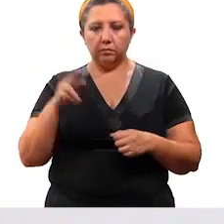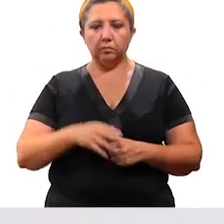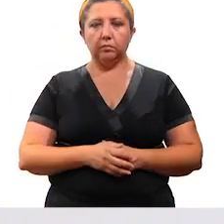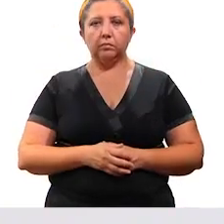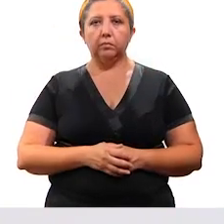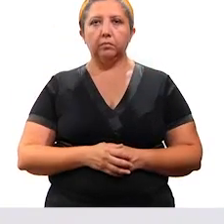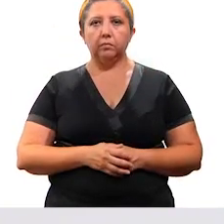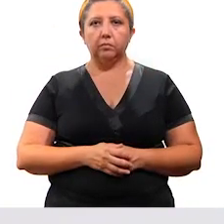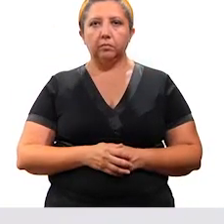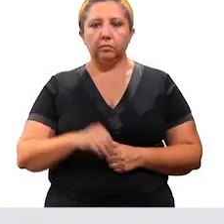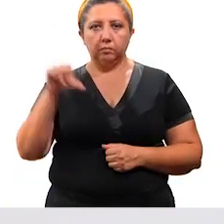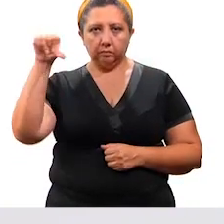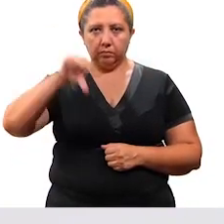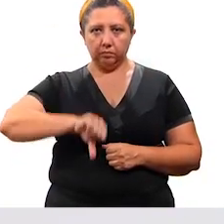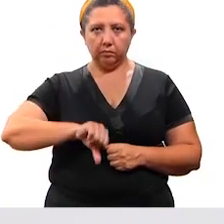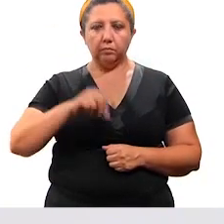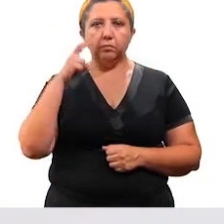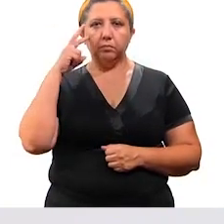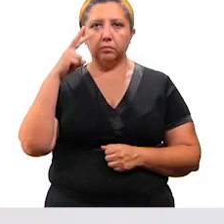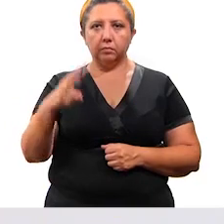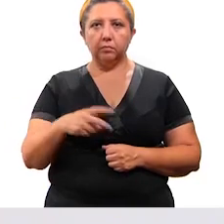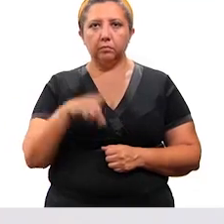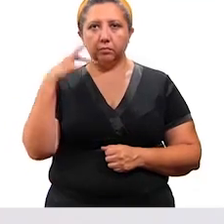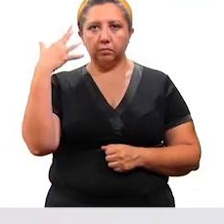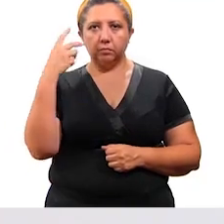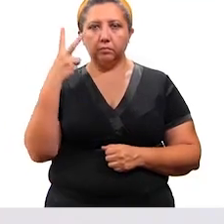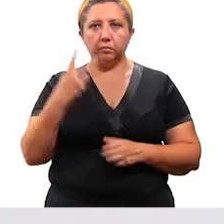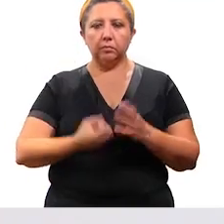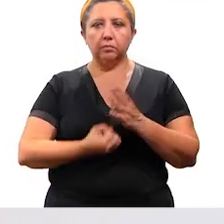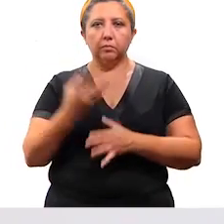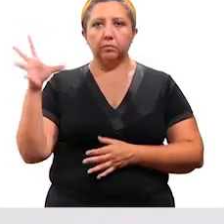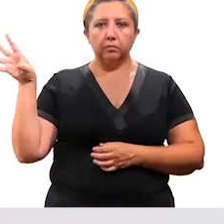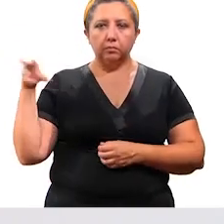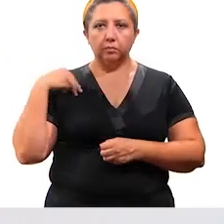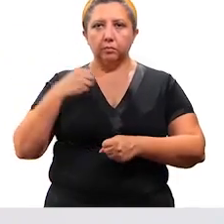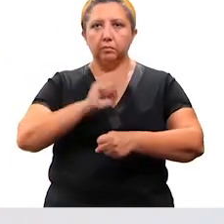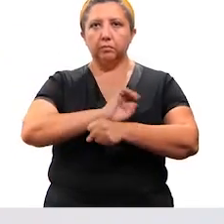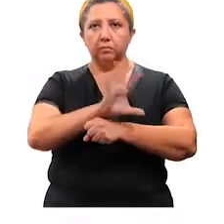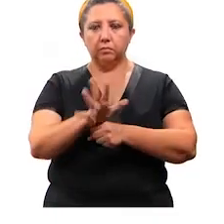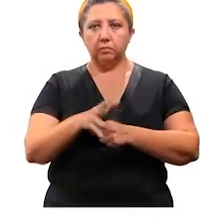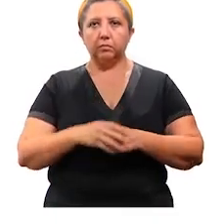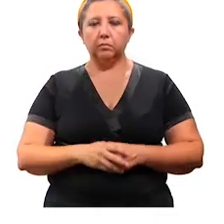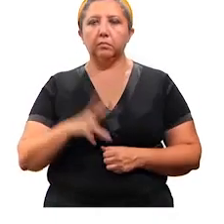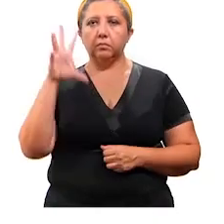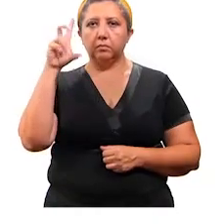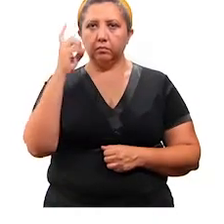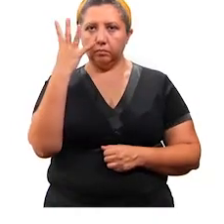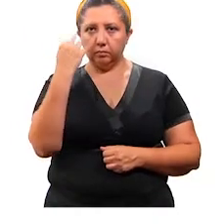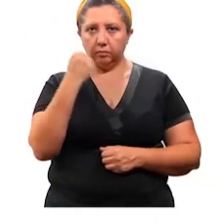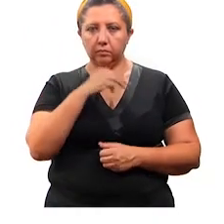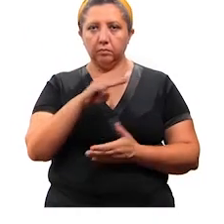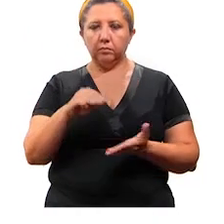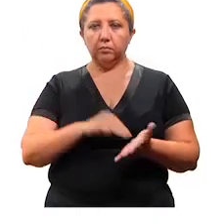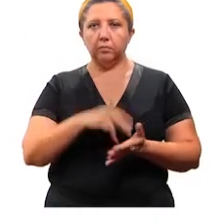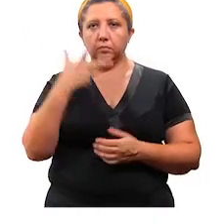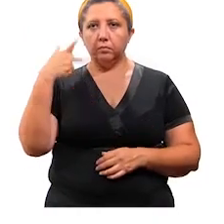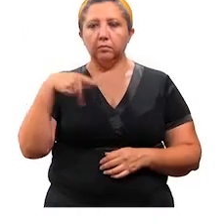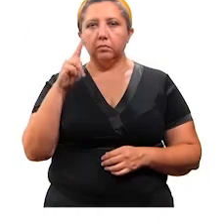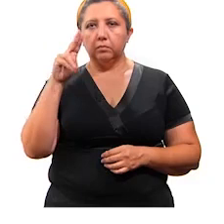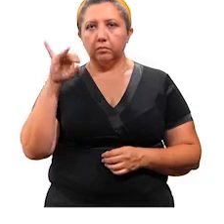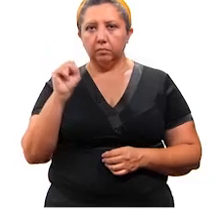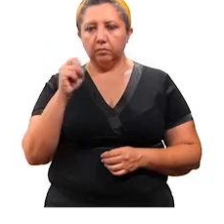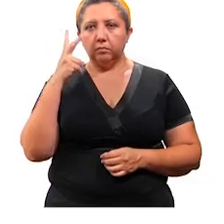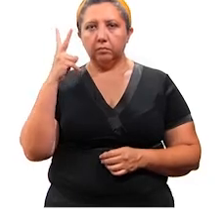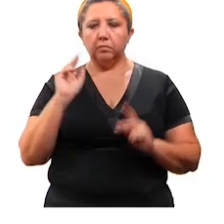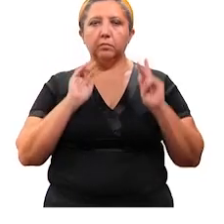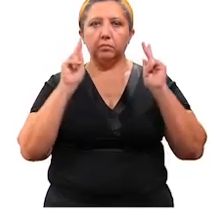77.780. Hoy se detectaron 52 nuevos contagios de coronavirus, 39 en Mérida, 8 en Canacín,